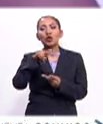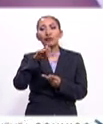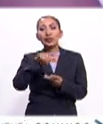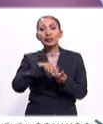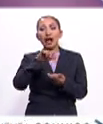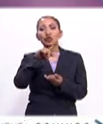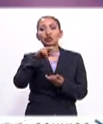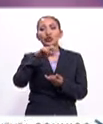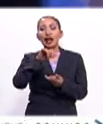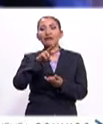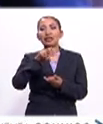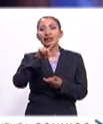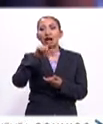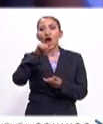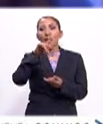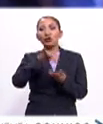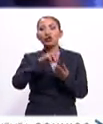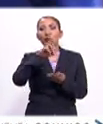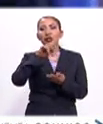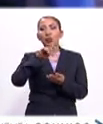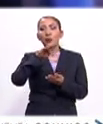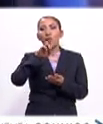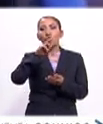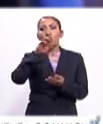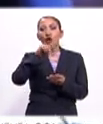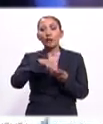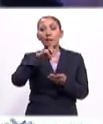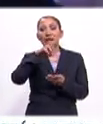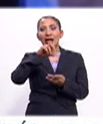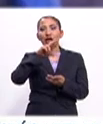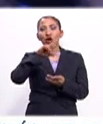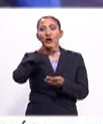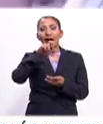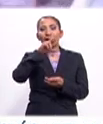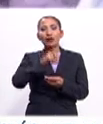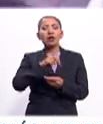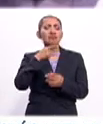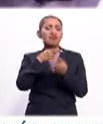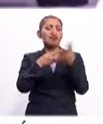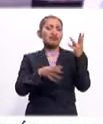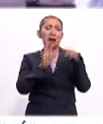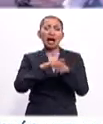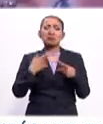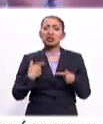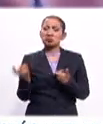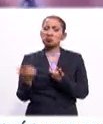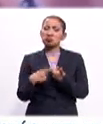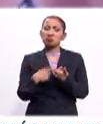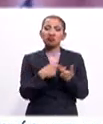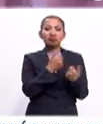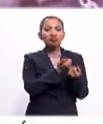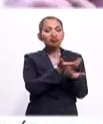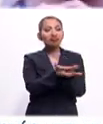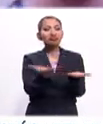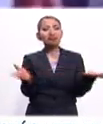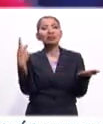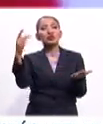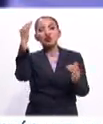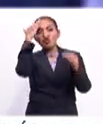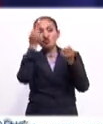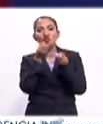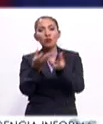Nubes, Azucena Villalobos, Roberto Borbón, Miriam Rojero y muchos más adherentes que comparten de